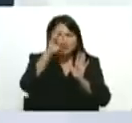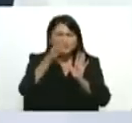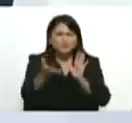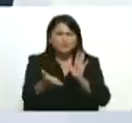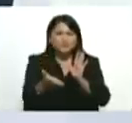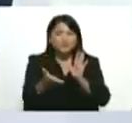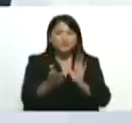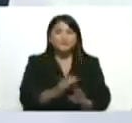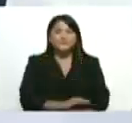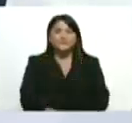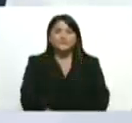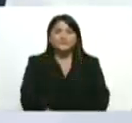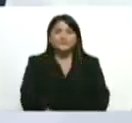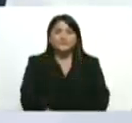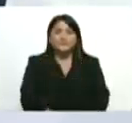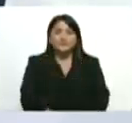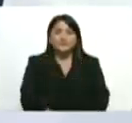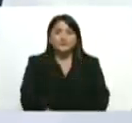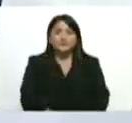Imbéciles.